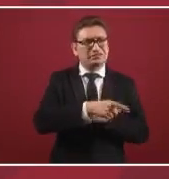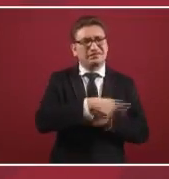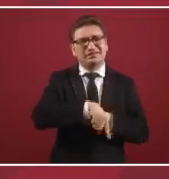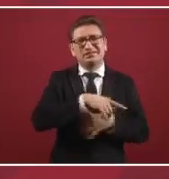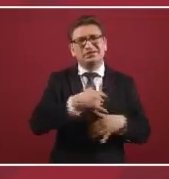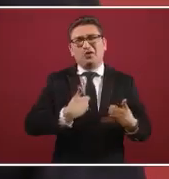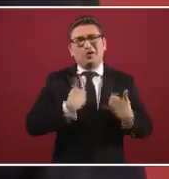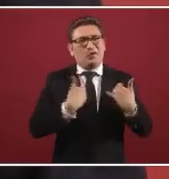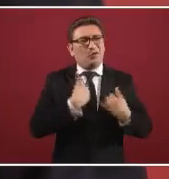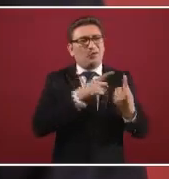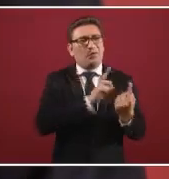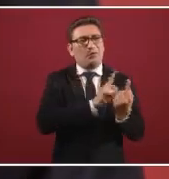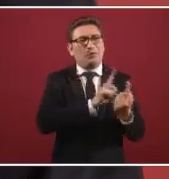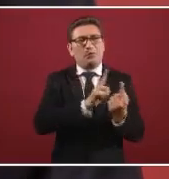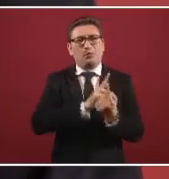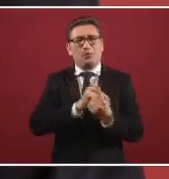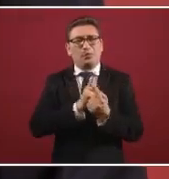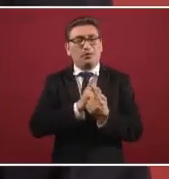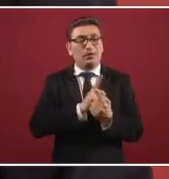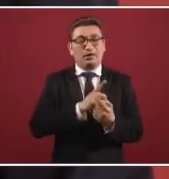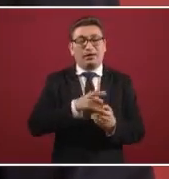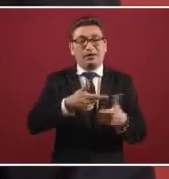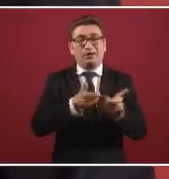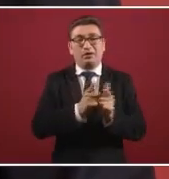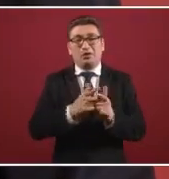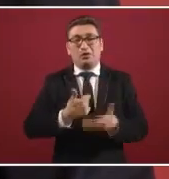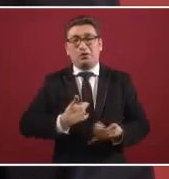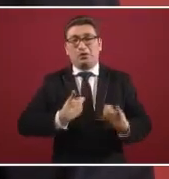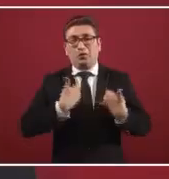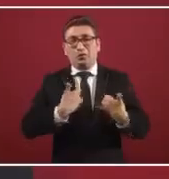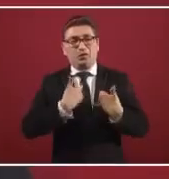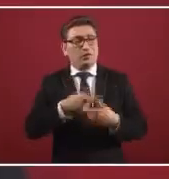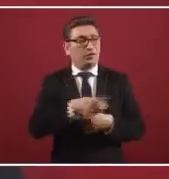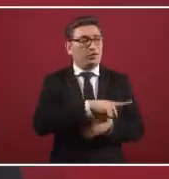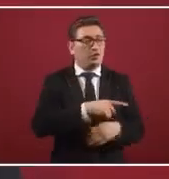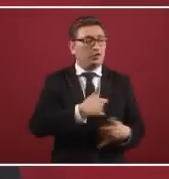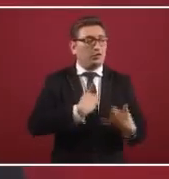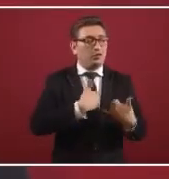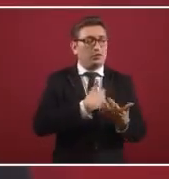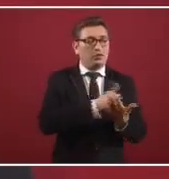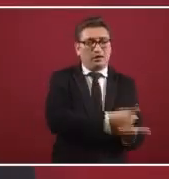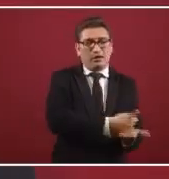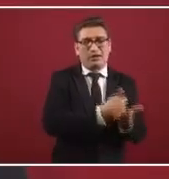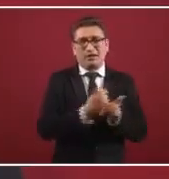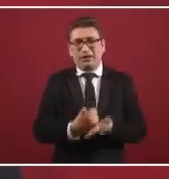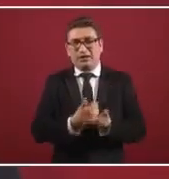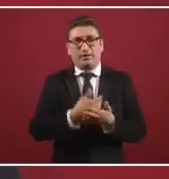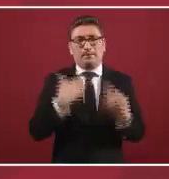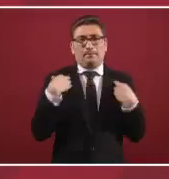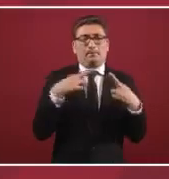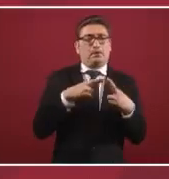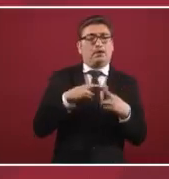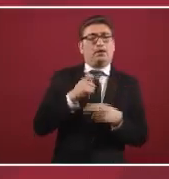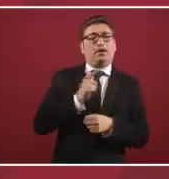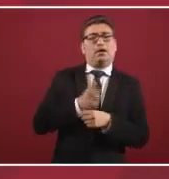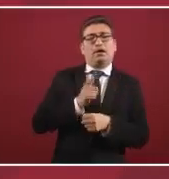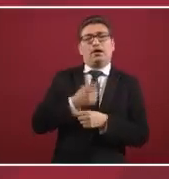Ahí los jóvenes ayudan a los jóvenes, los maestros mismos se dan